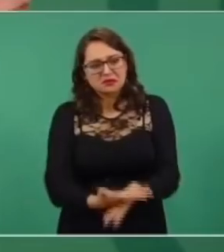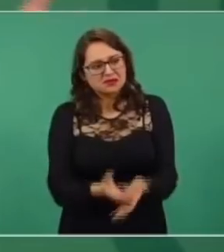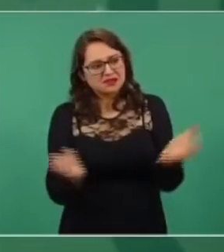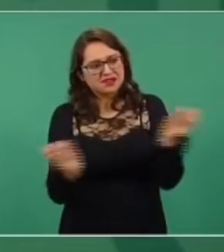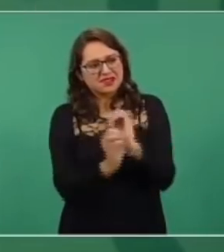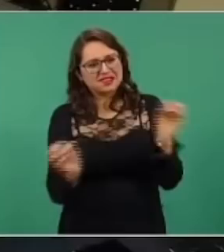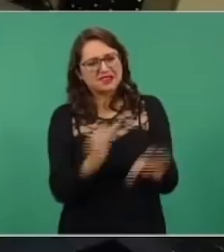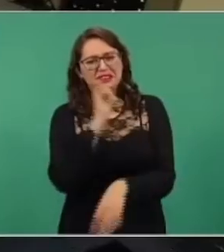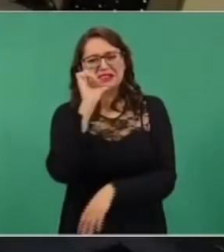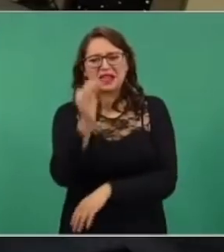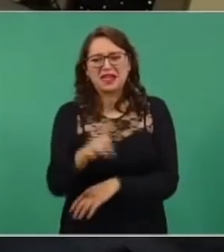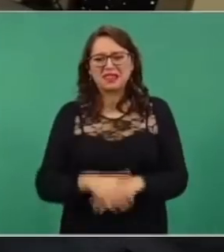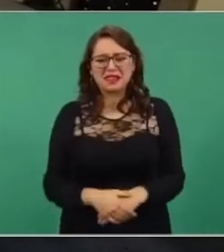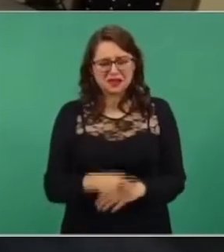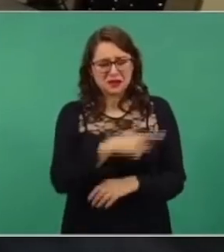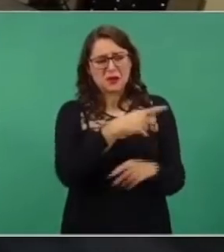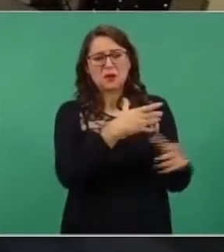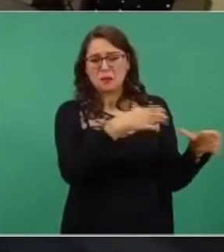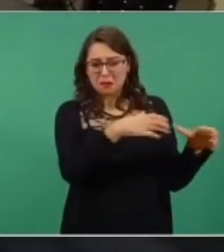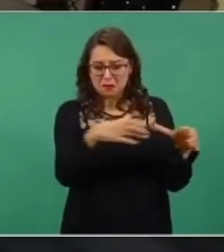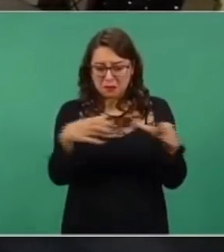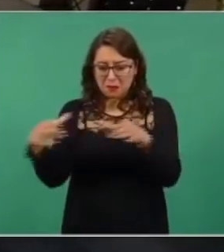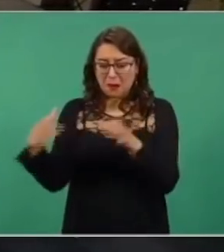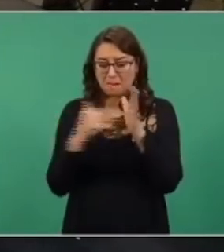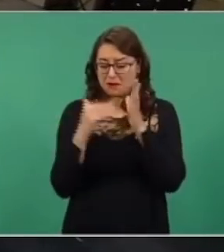20,000 barriles de petróleo.